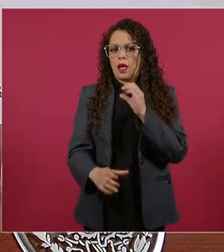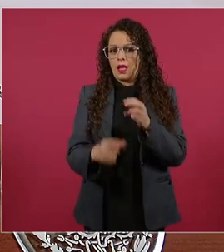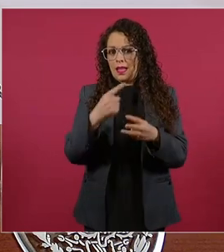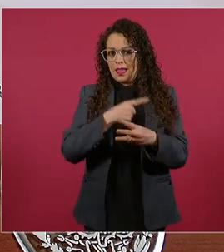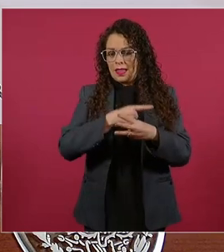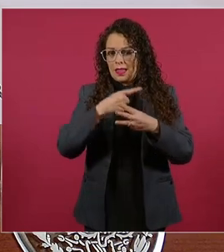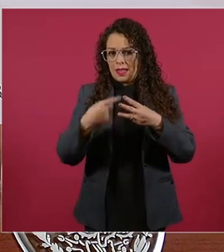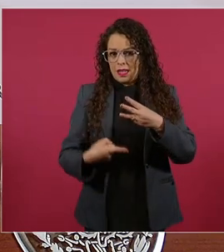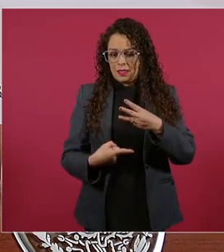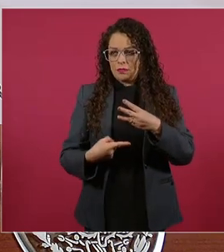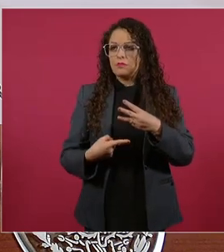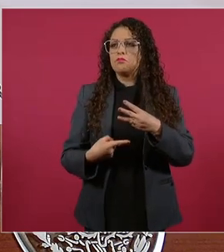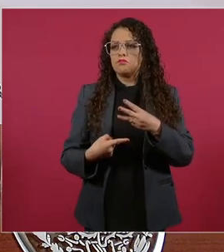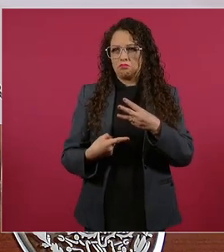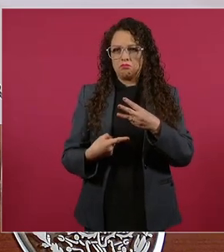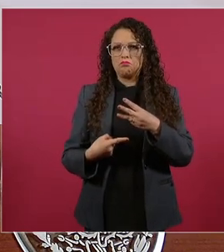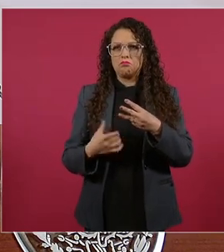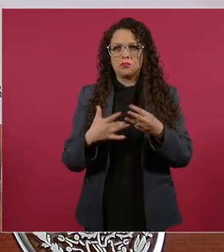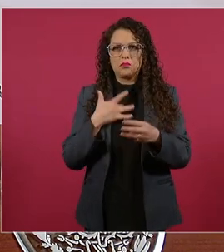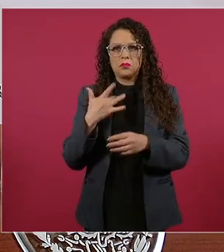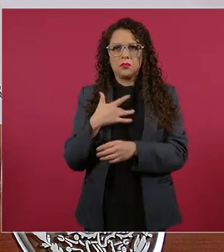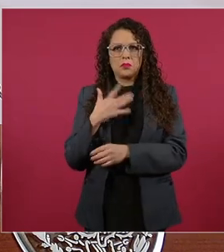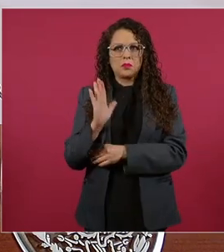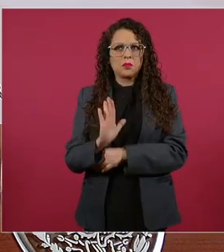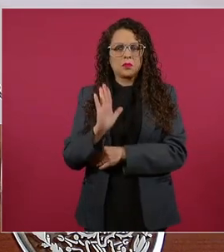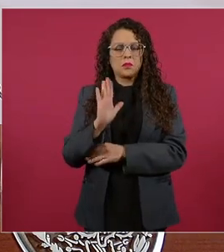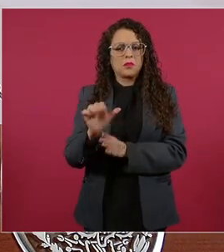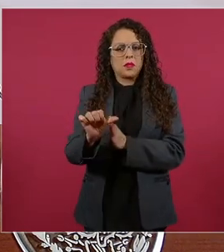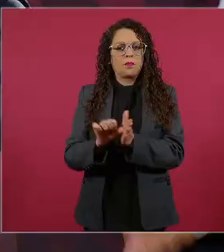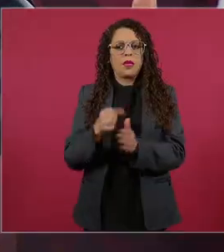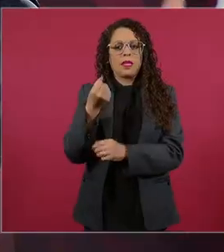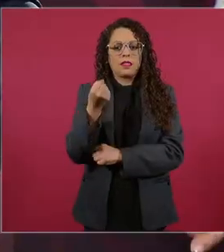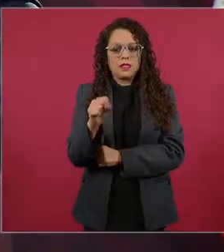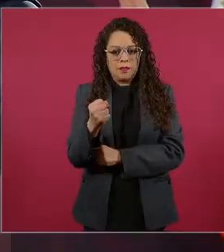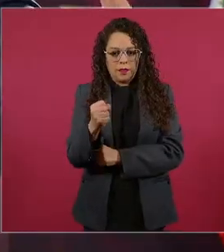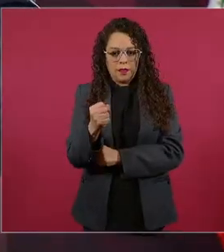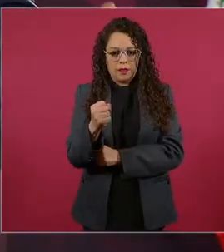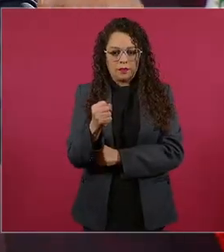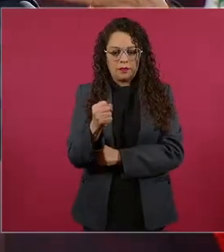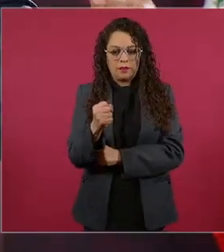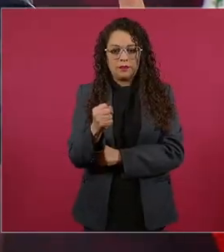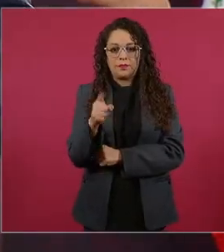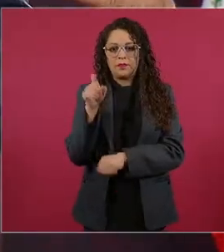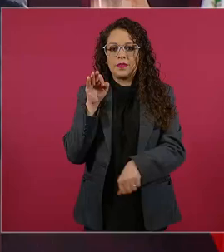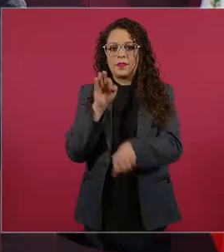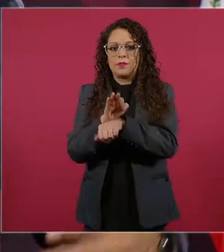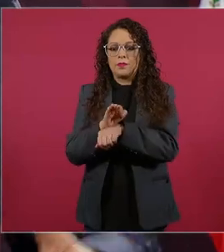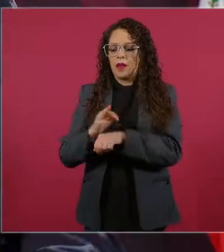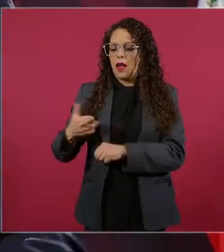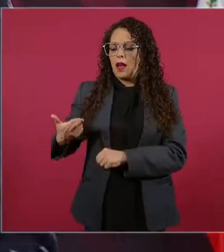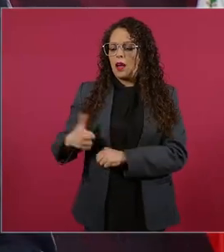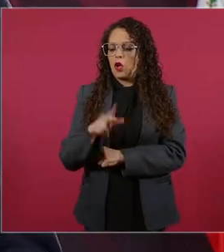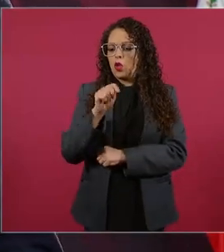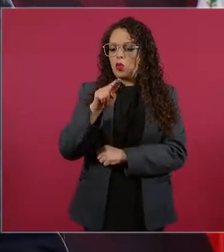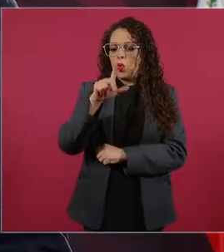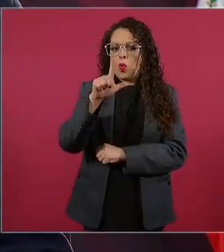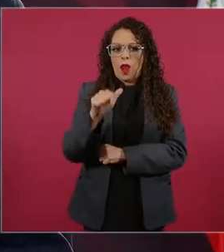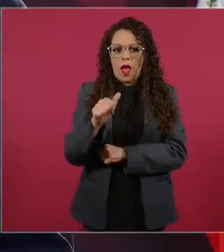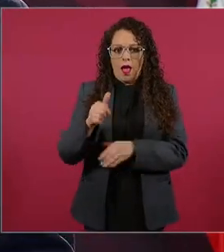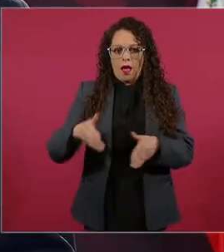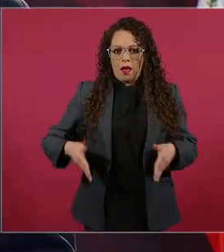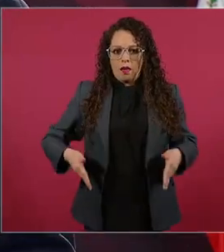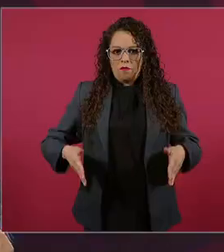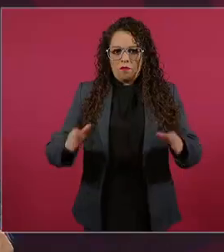Ya incluso una que son los bordos de protección del río Tula. ¿Se acuerdan ustedes que hubo una